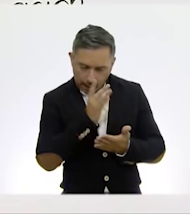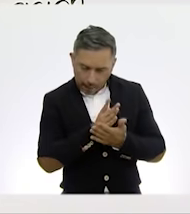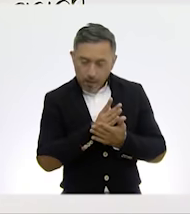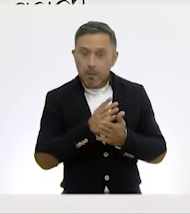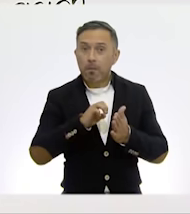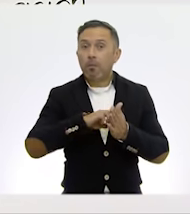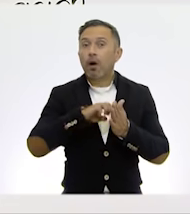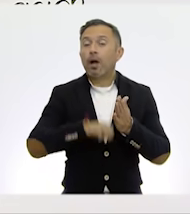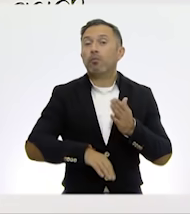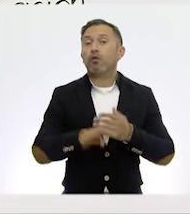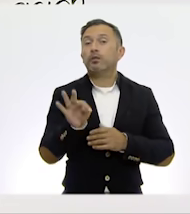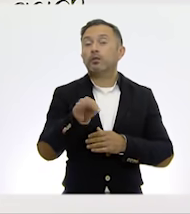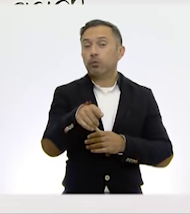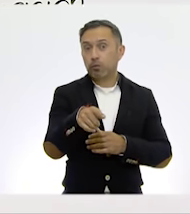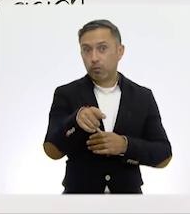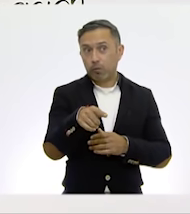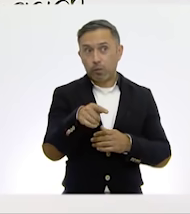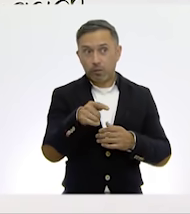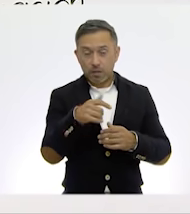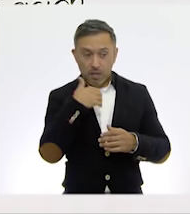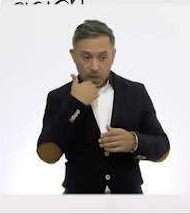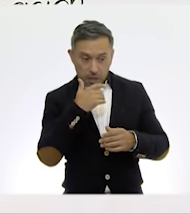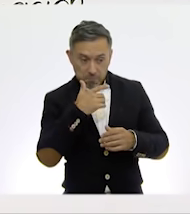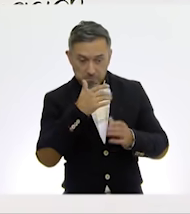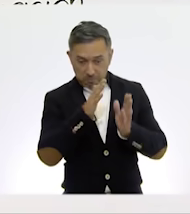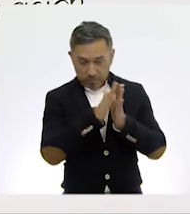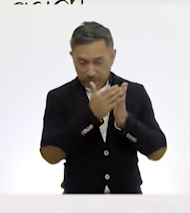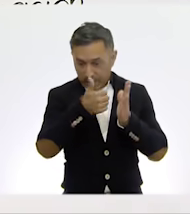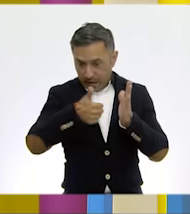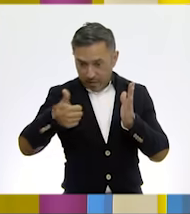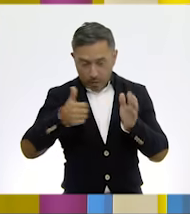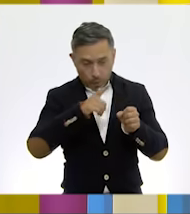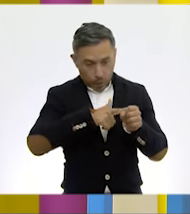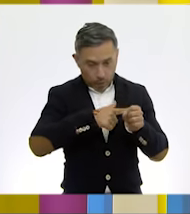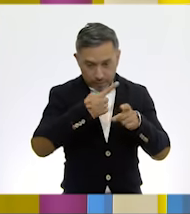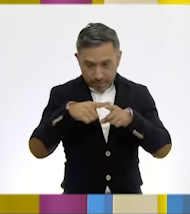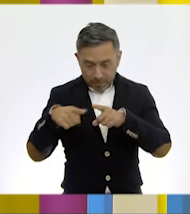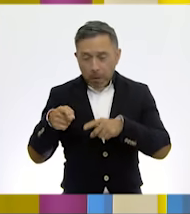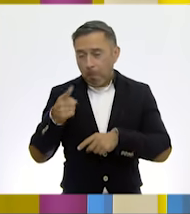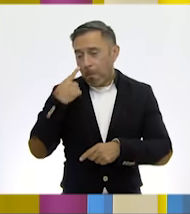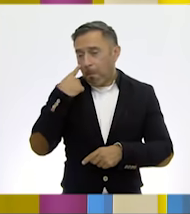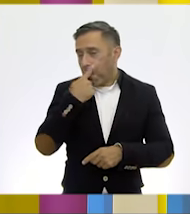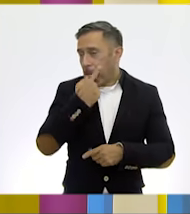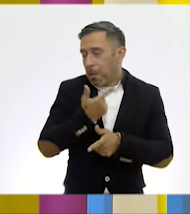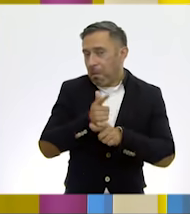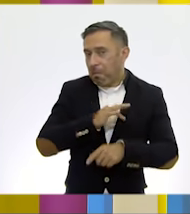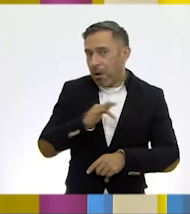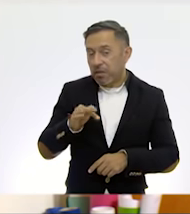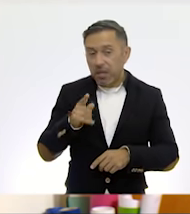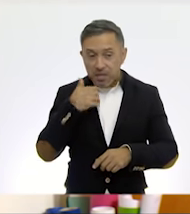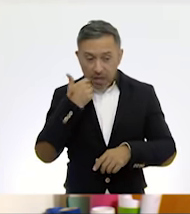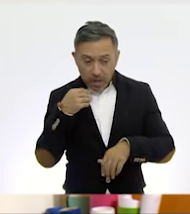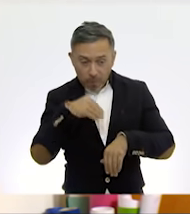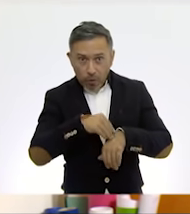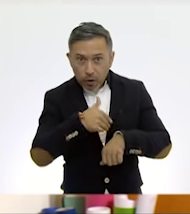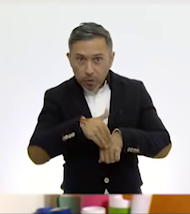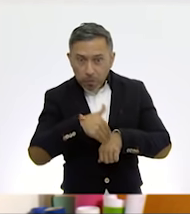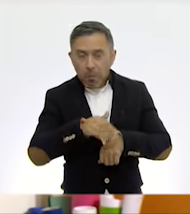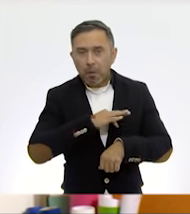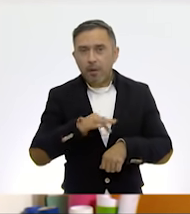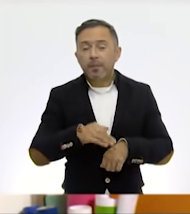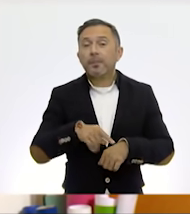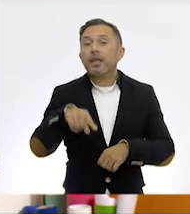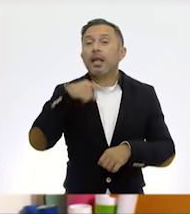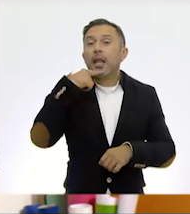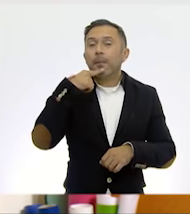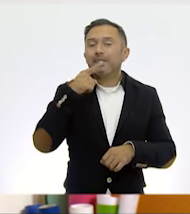escoger un color para cada uno, puedes hacerlo. Si quieres ponerle números, también puedes hacerlo. Toma tu lápiz y toma tu libro de texto